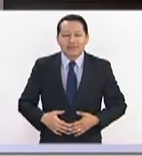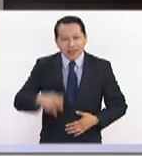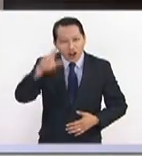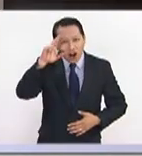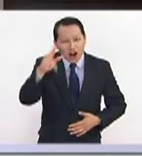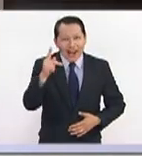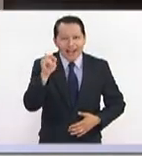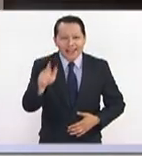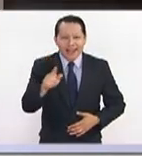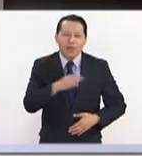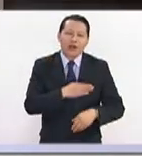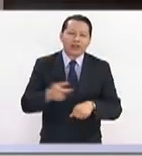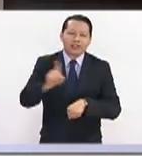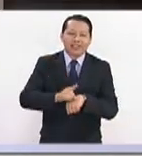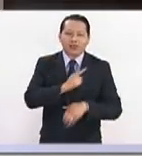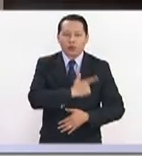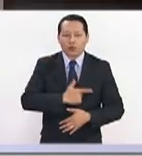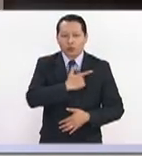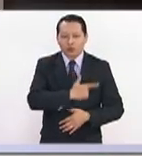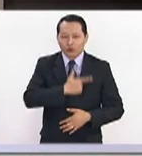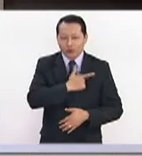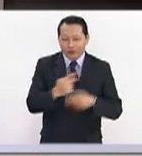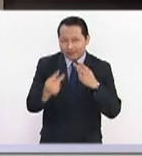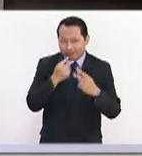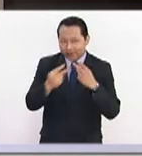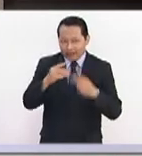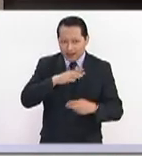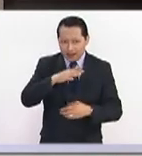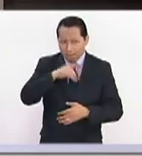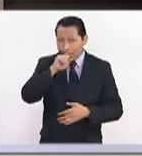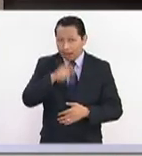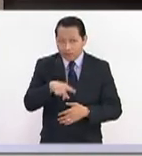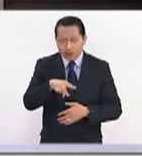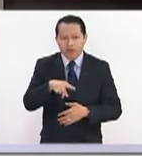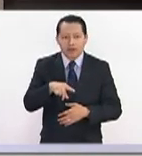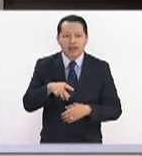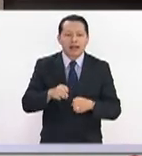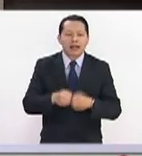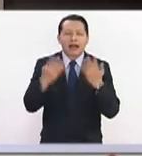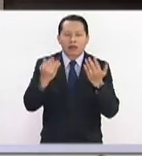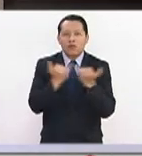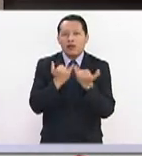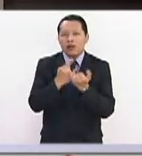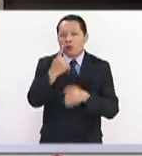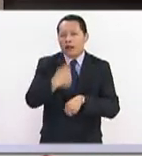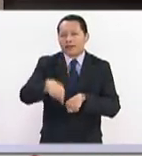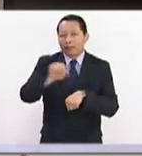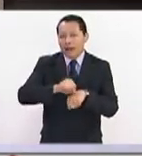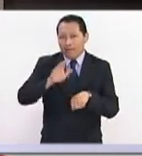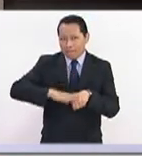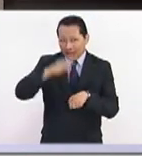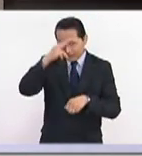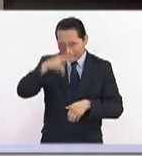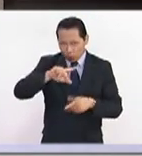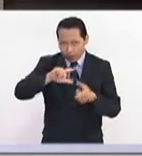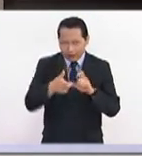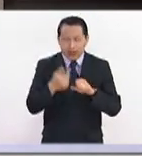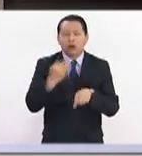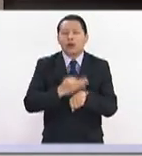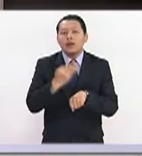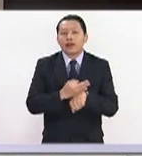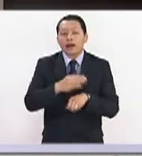Hola, ¿qué tal? Muy buenos días. Qué gusto que nos acompañen en una edición más y por supuesto en una semana más de México al Día. En este